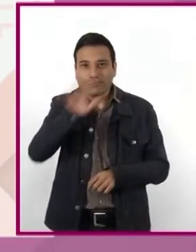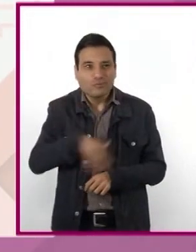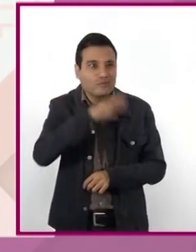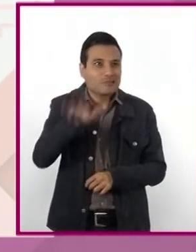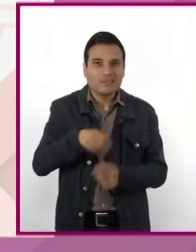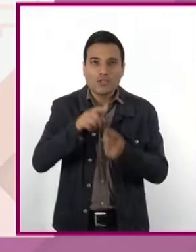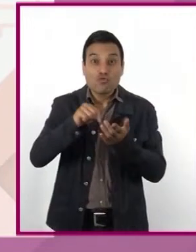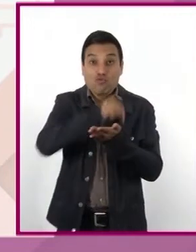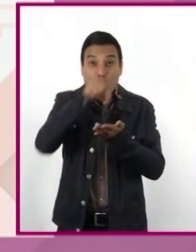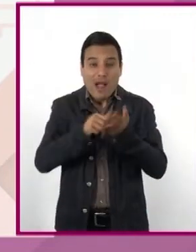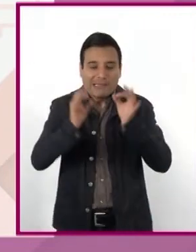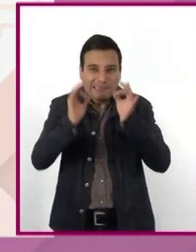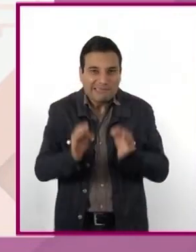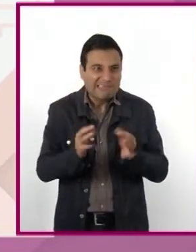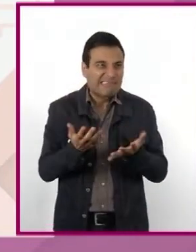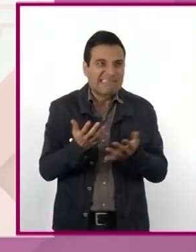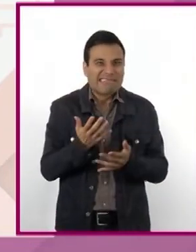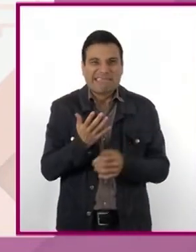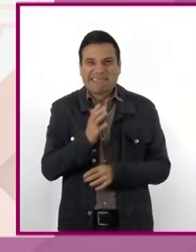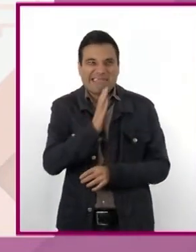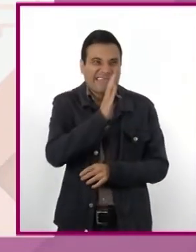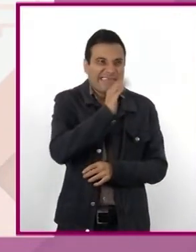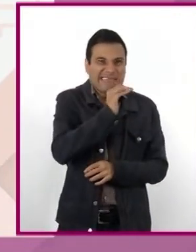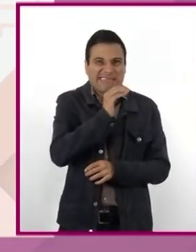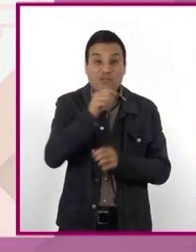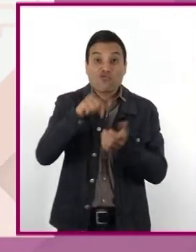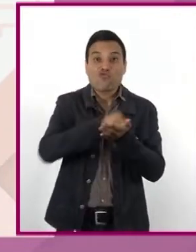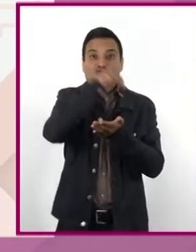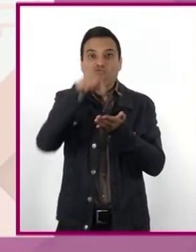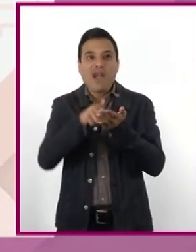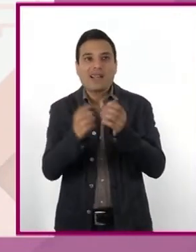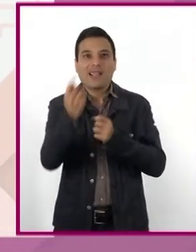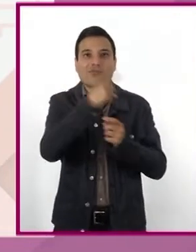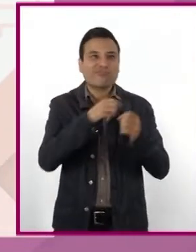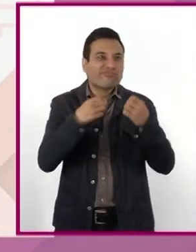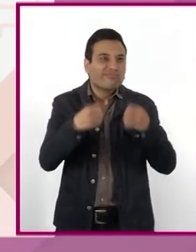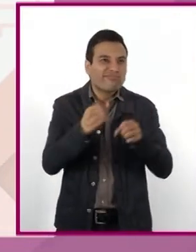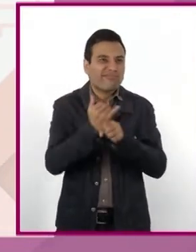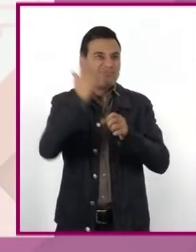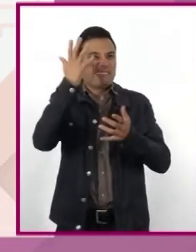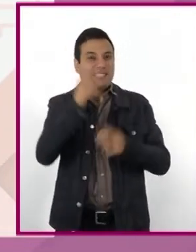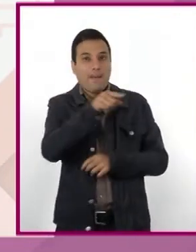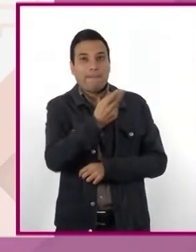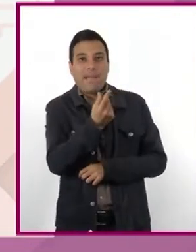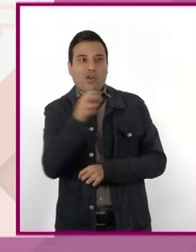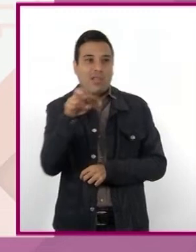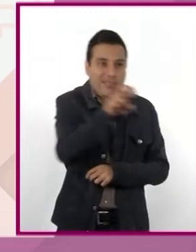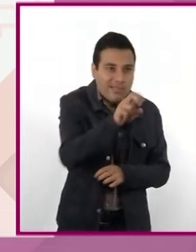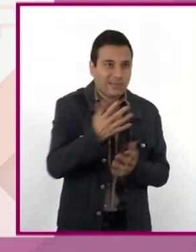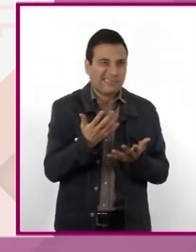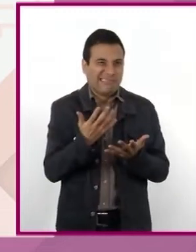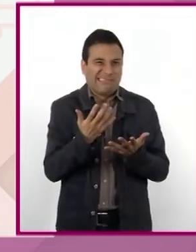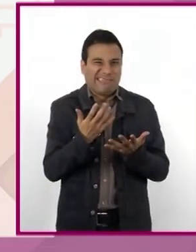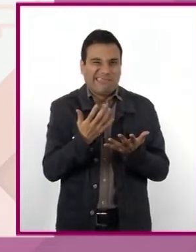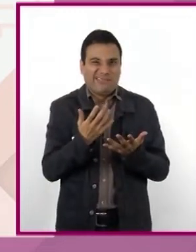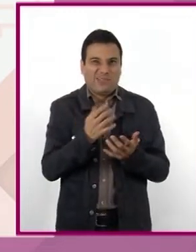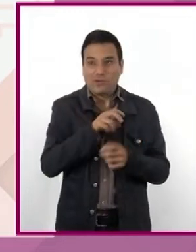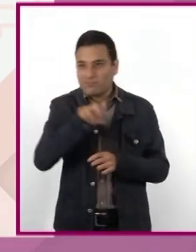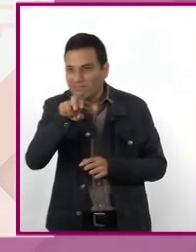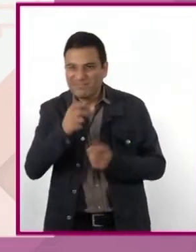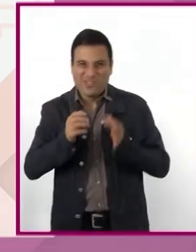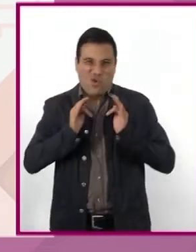encontraba el lugar correcto. Algunos lugares estaban ocupados por otros perros. No eran cómodos,